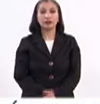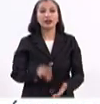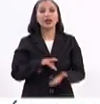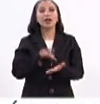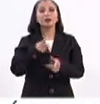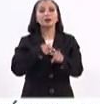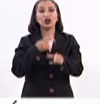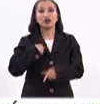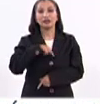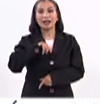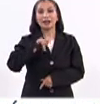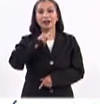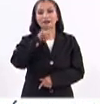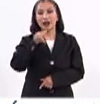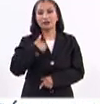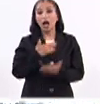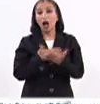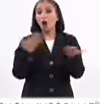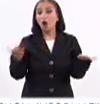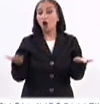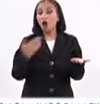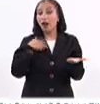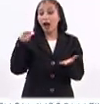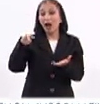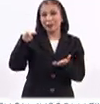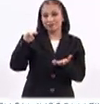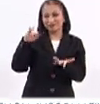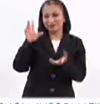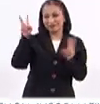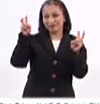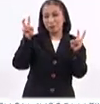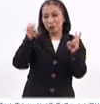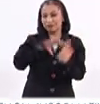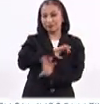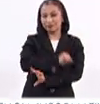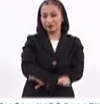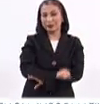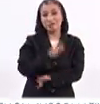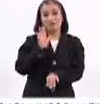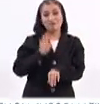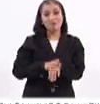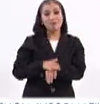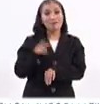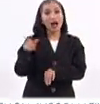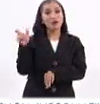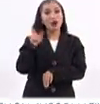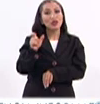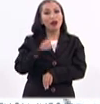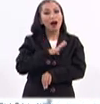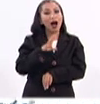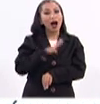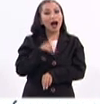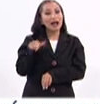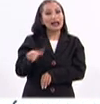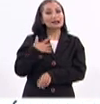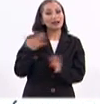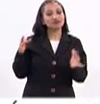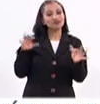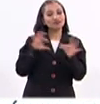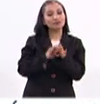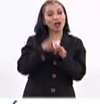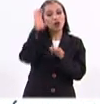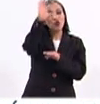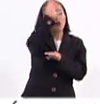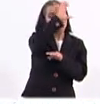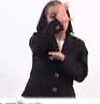Gracias por seguir con nosotros en Interfaz. Y bueno, llegamos a la parte del programa, una de mis favoritas, y sobre todo cuando existen estas intersecciones con